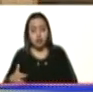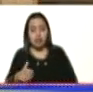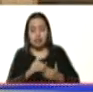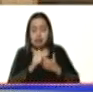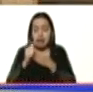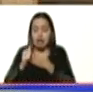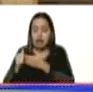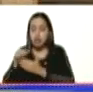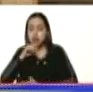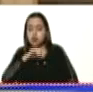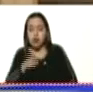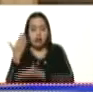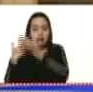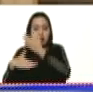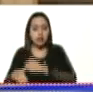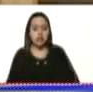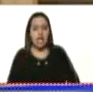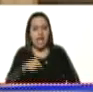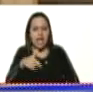Este acto del día de hoy,